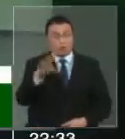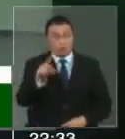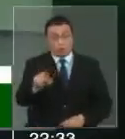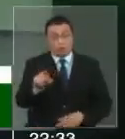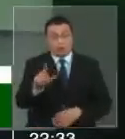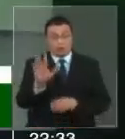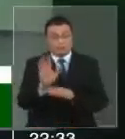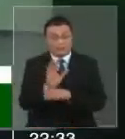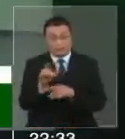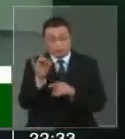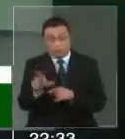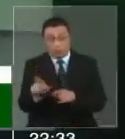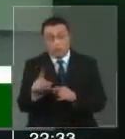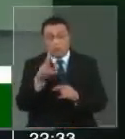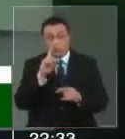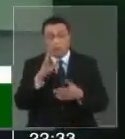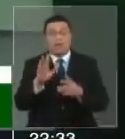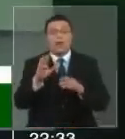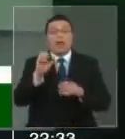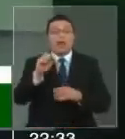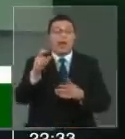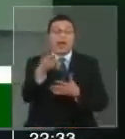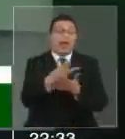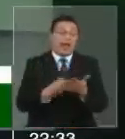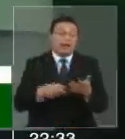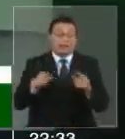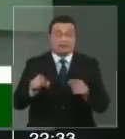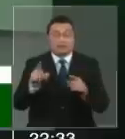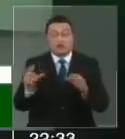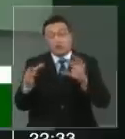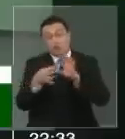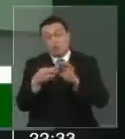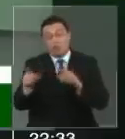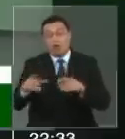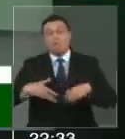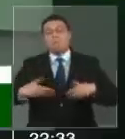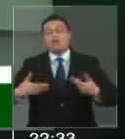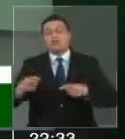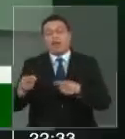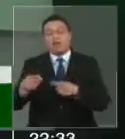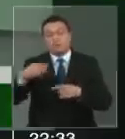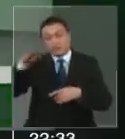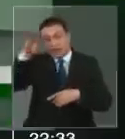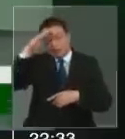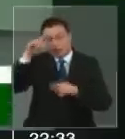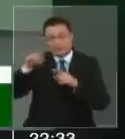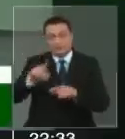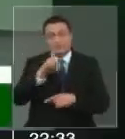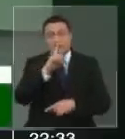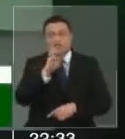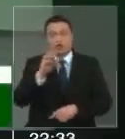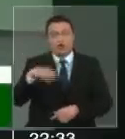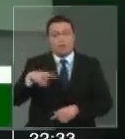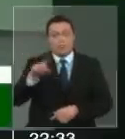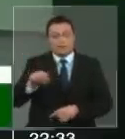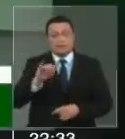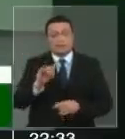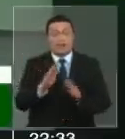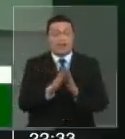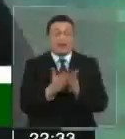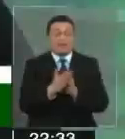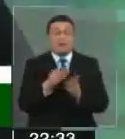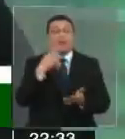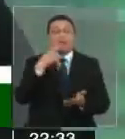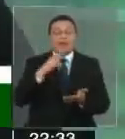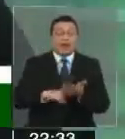hecho como producción artística en relación con Tomás o motivada por la experiencia de Tomás también? También está el libro Cartas